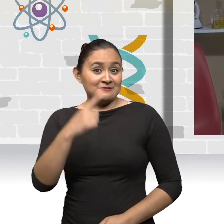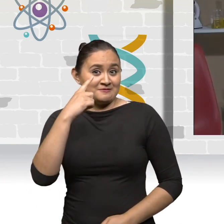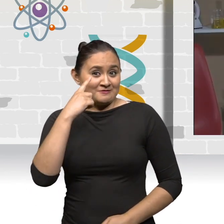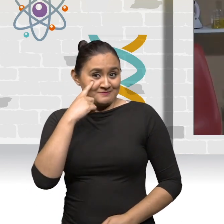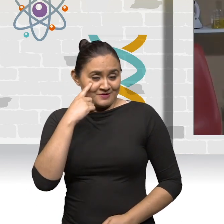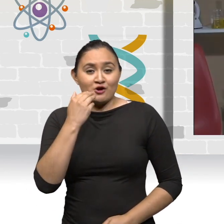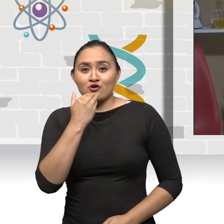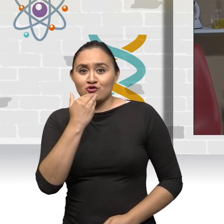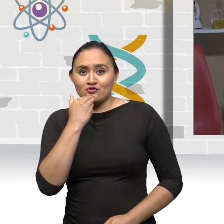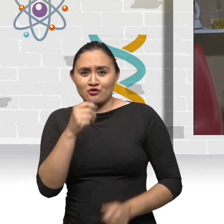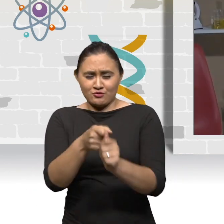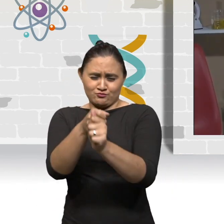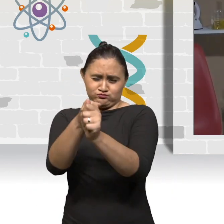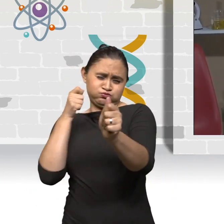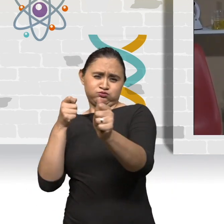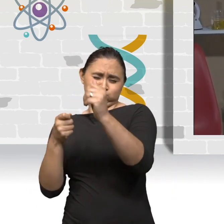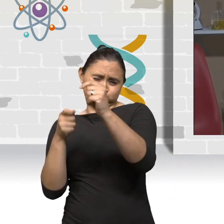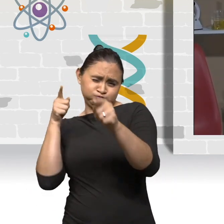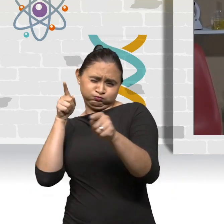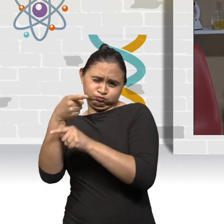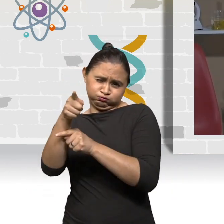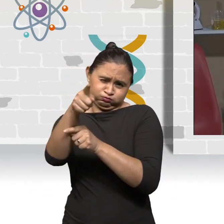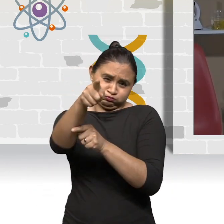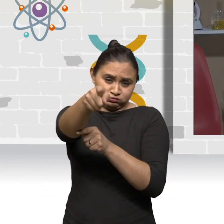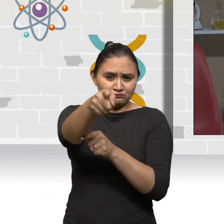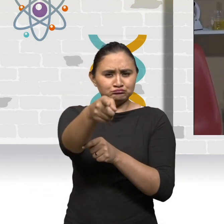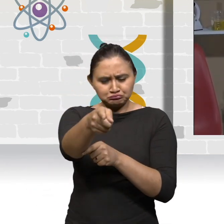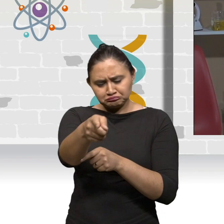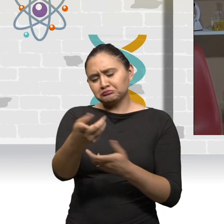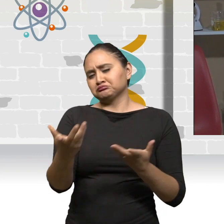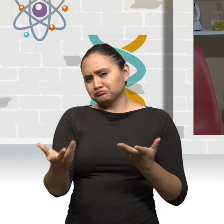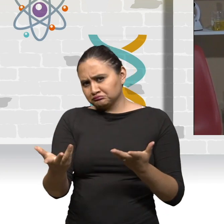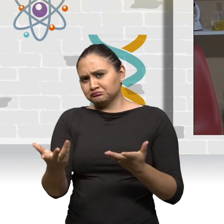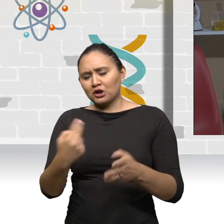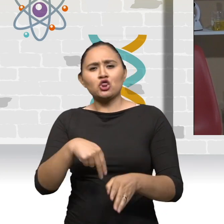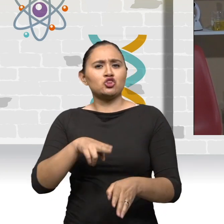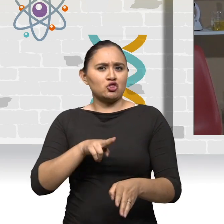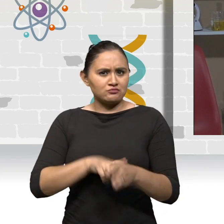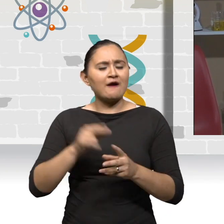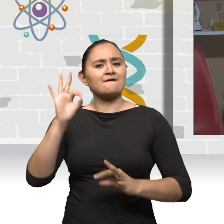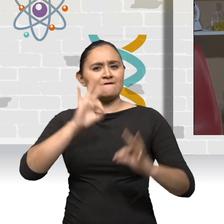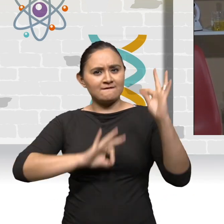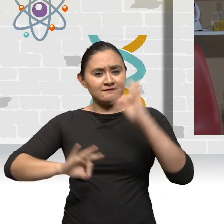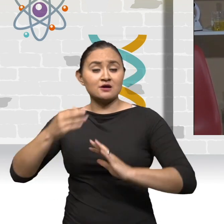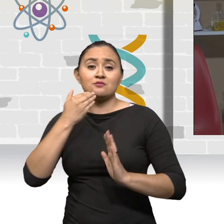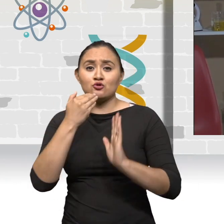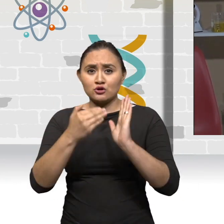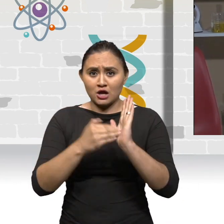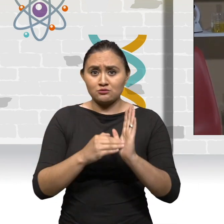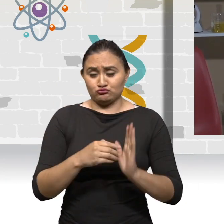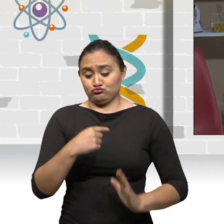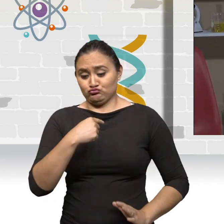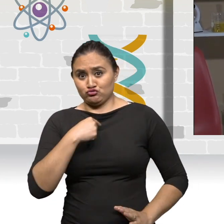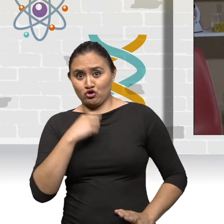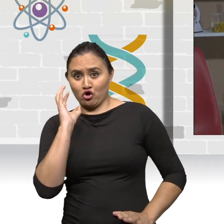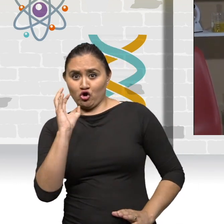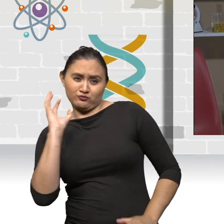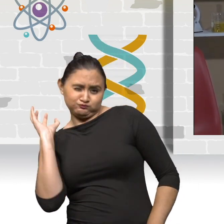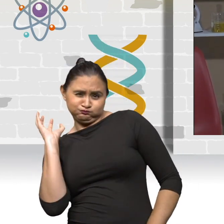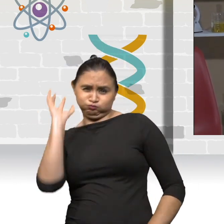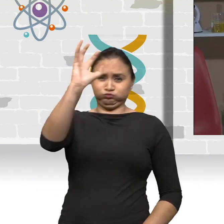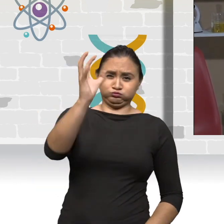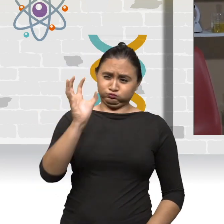El tiro de proyectil o movimiento parabólico es muy común dentro de la física. Todos en algún momento hemos arrojado un objeto y